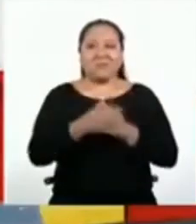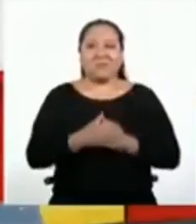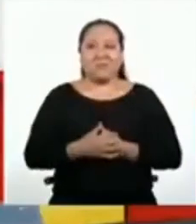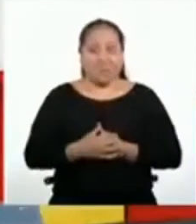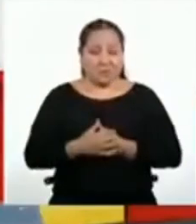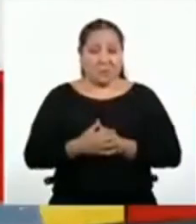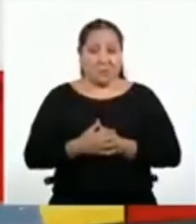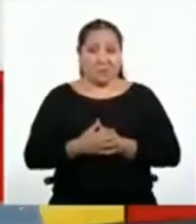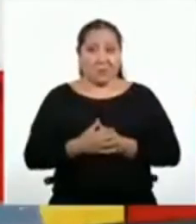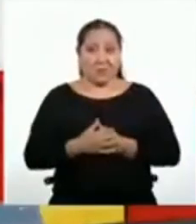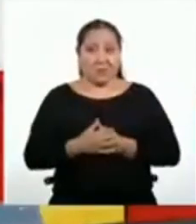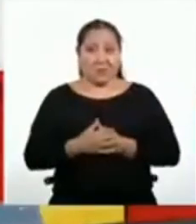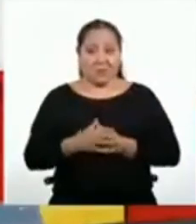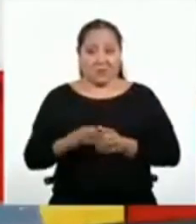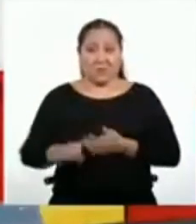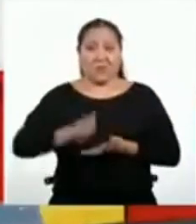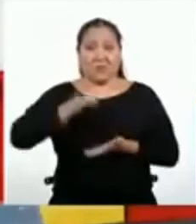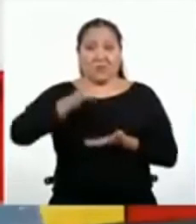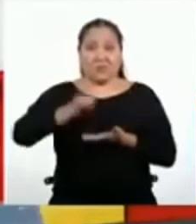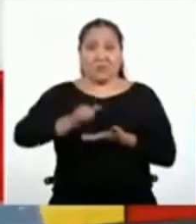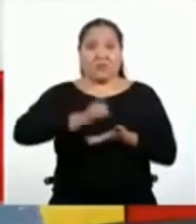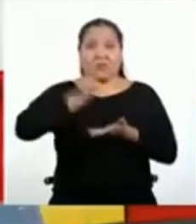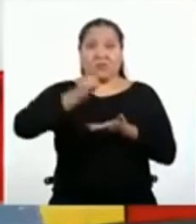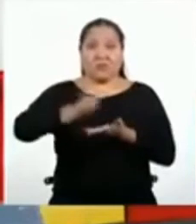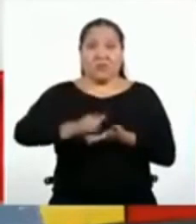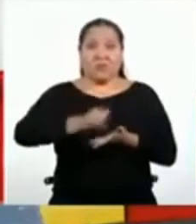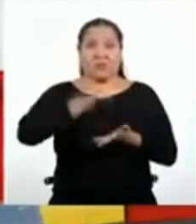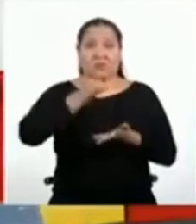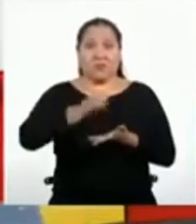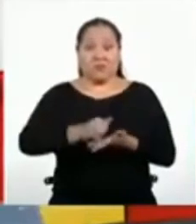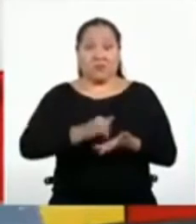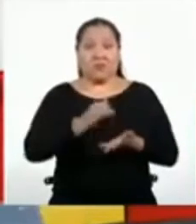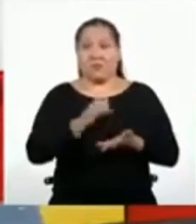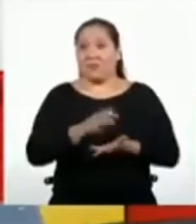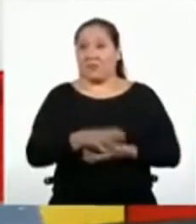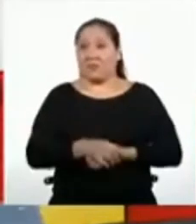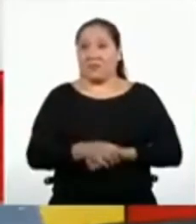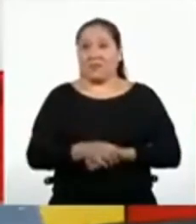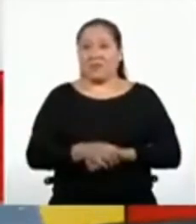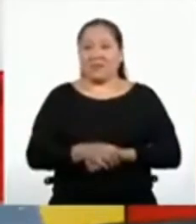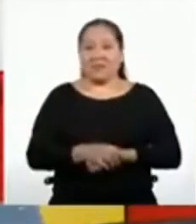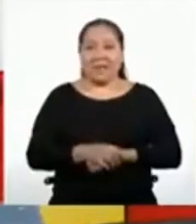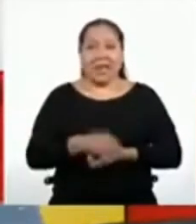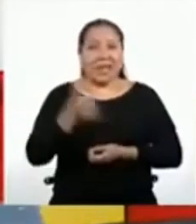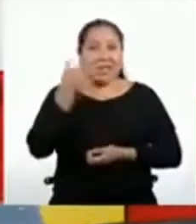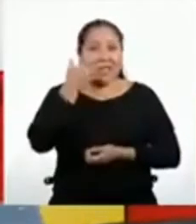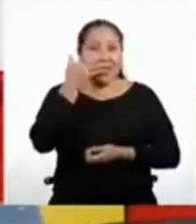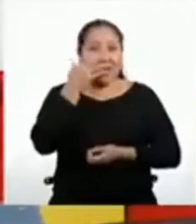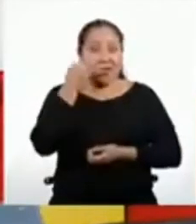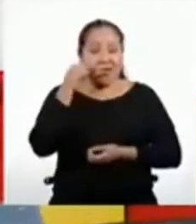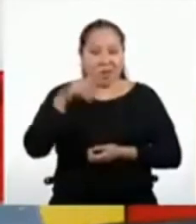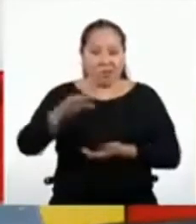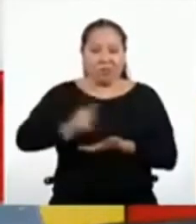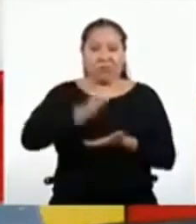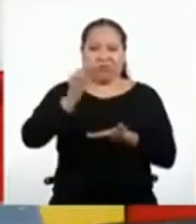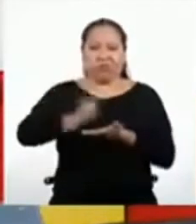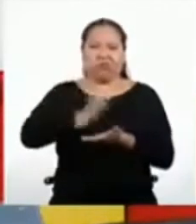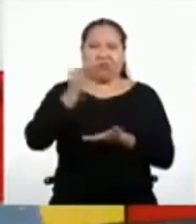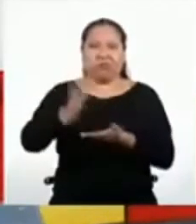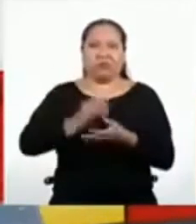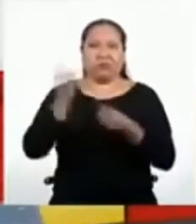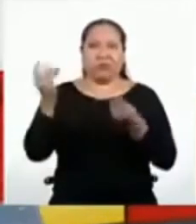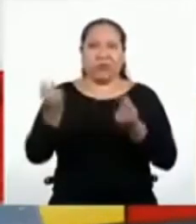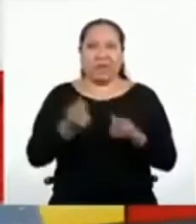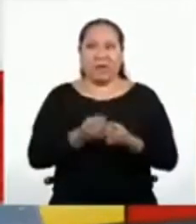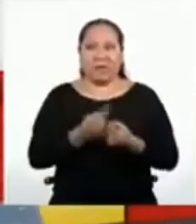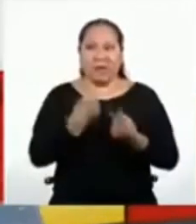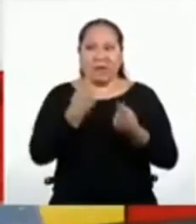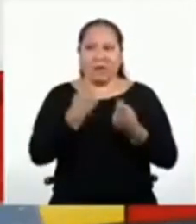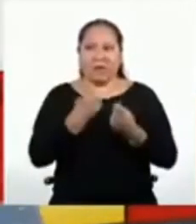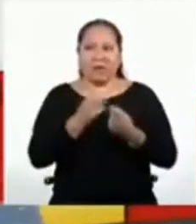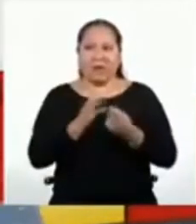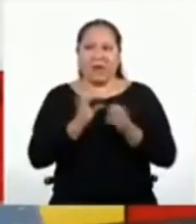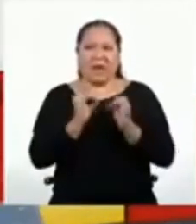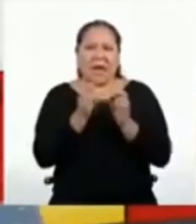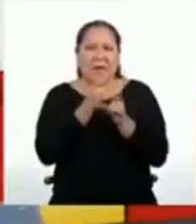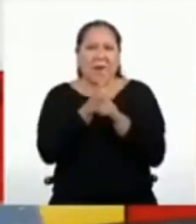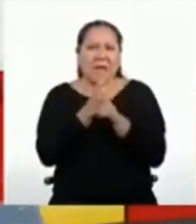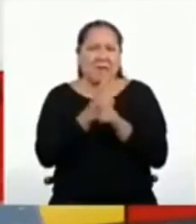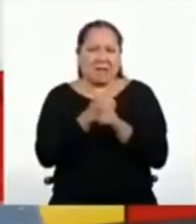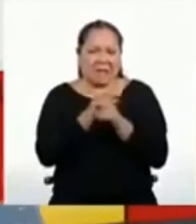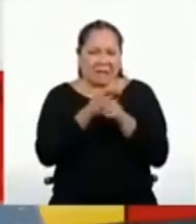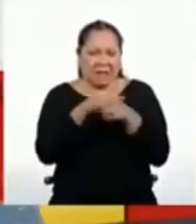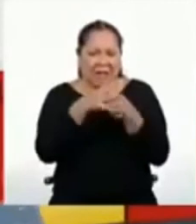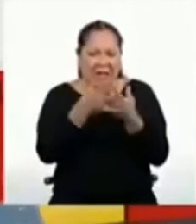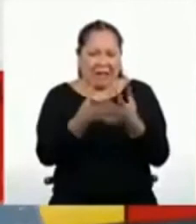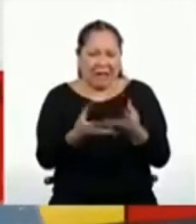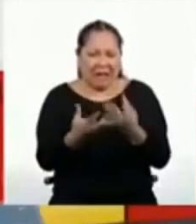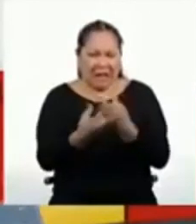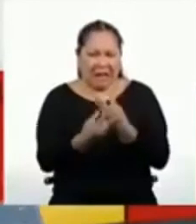¡Excelente! Y vaya, si las notificaciones en mi celular no me engañan, tenemos un vendaval de preguntas. ¡Y cuidado que se